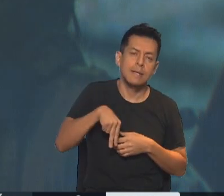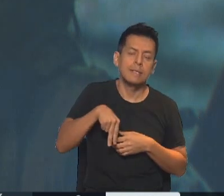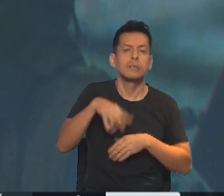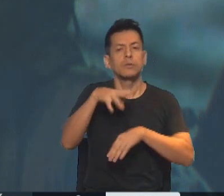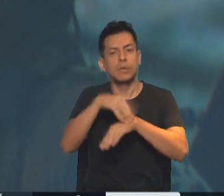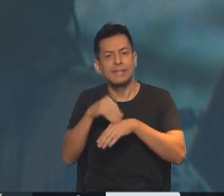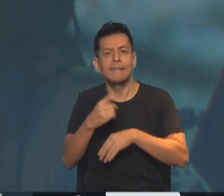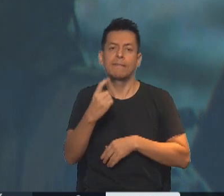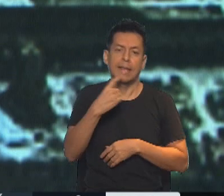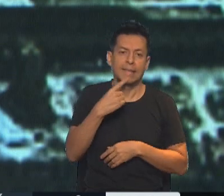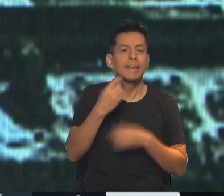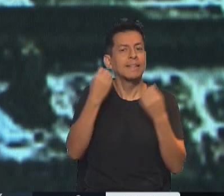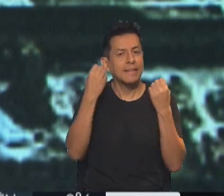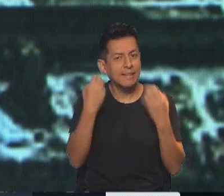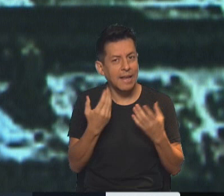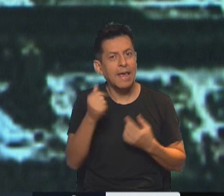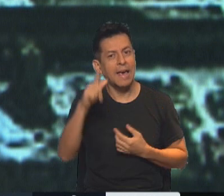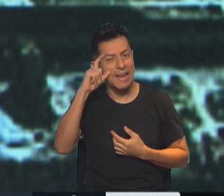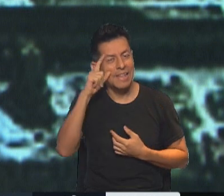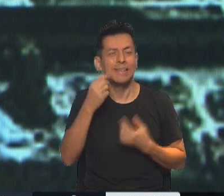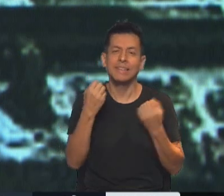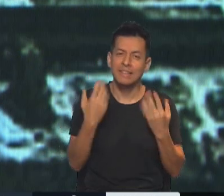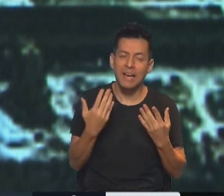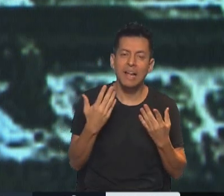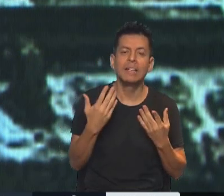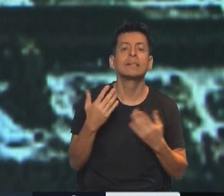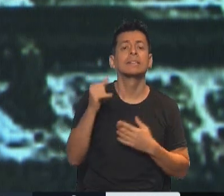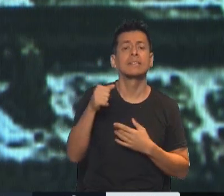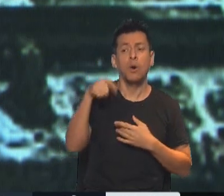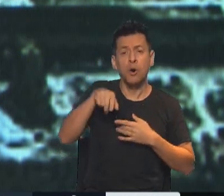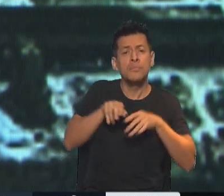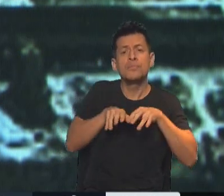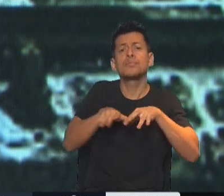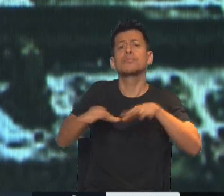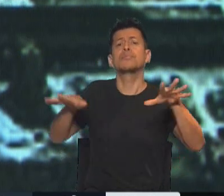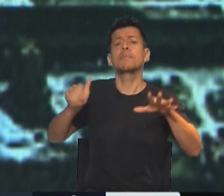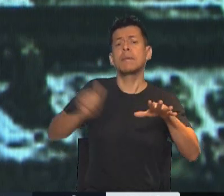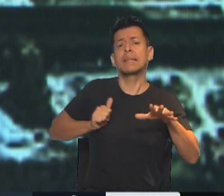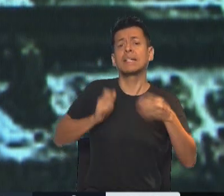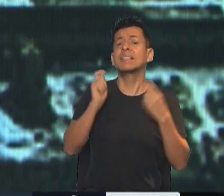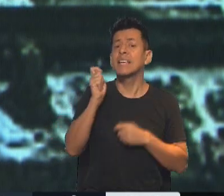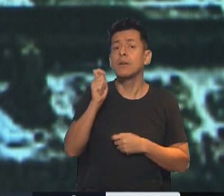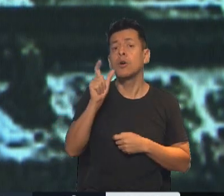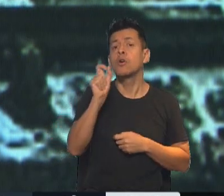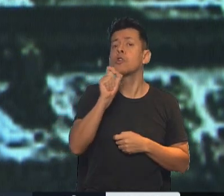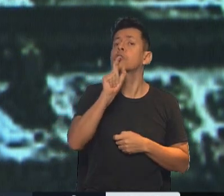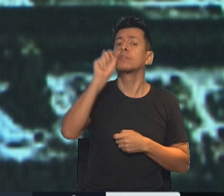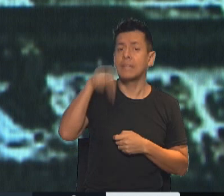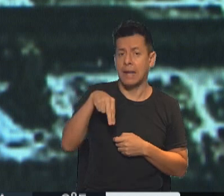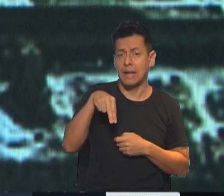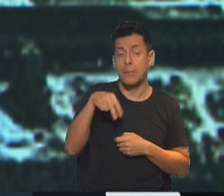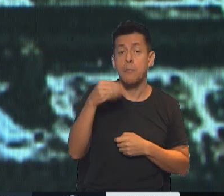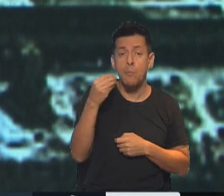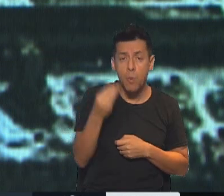alejandra bienvenidas como estamos muy bien bueno en quien se está expandiendo en realidad militarmente es la otan a partir de la incorporación